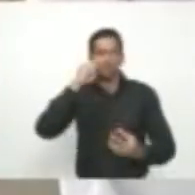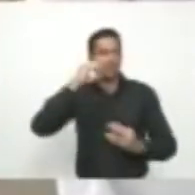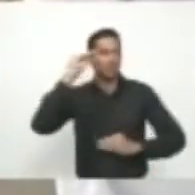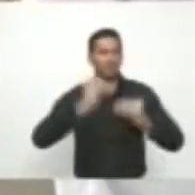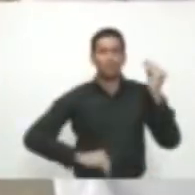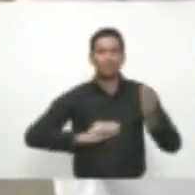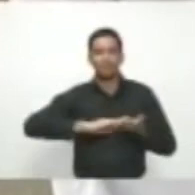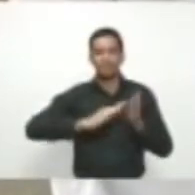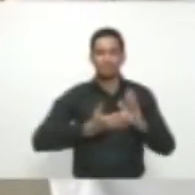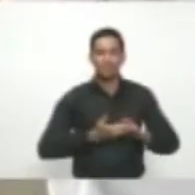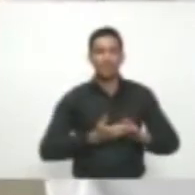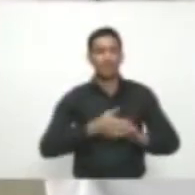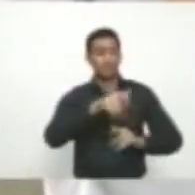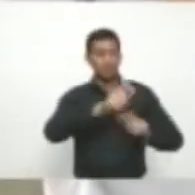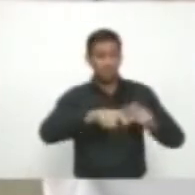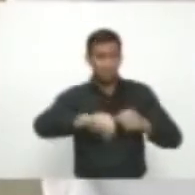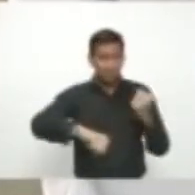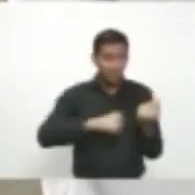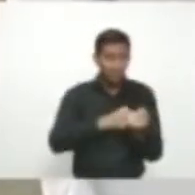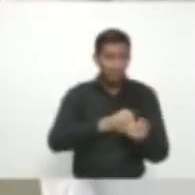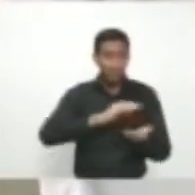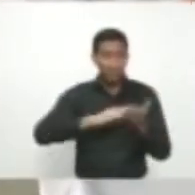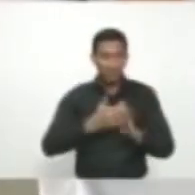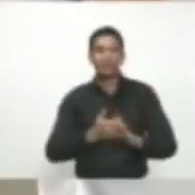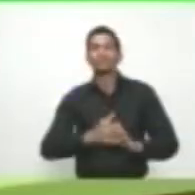apoyan, declarándolos objetivo militar.